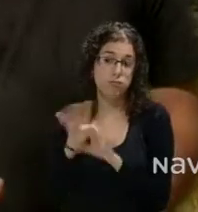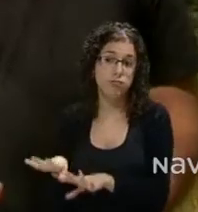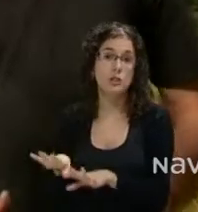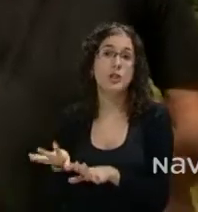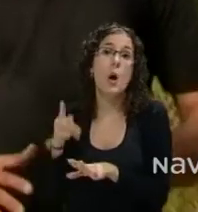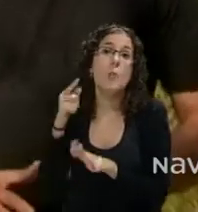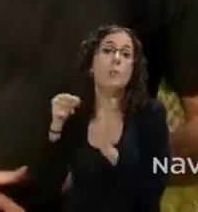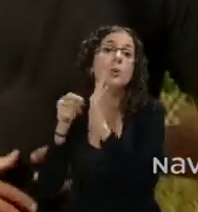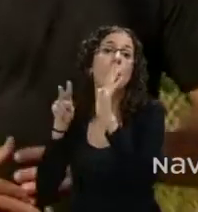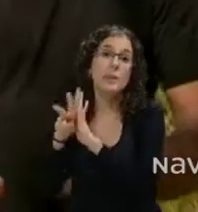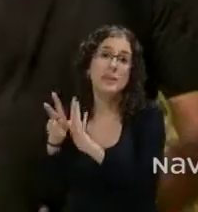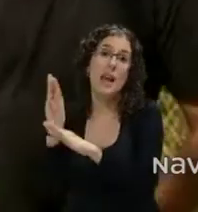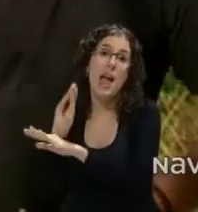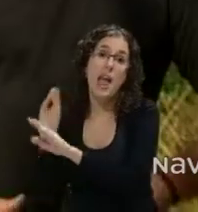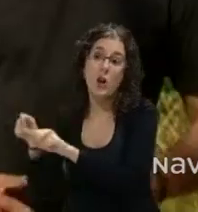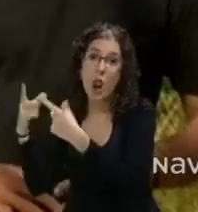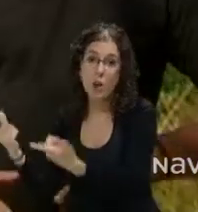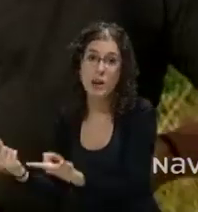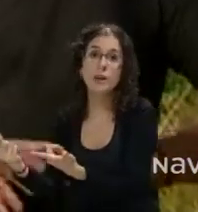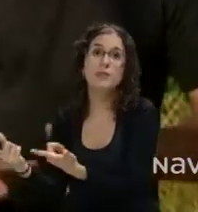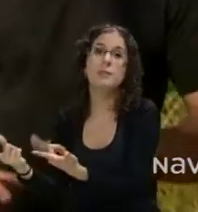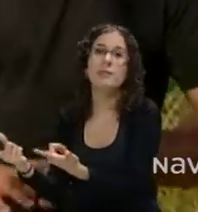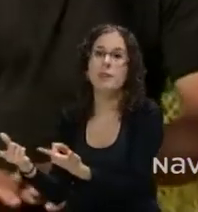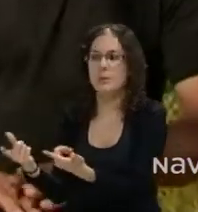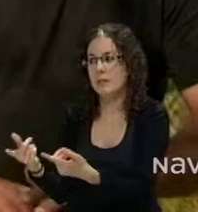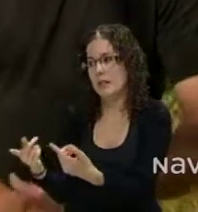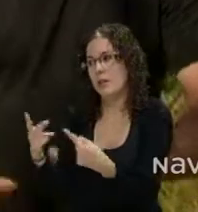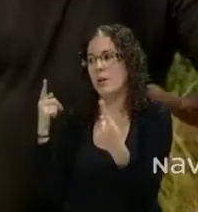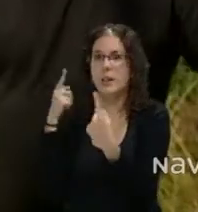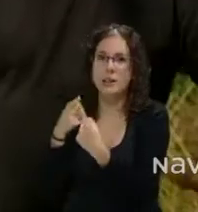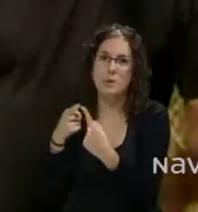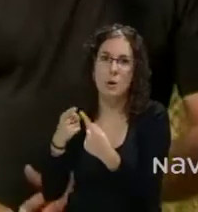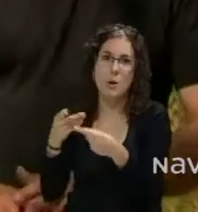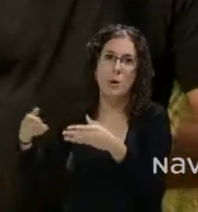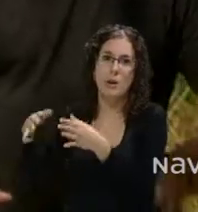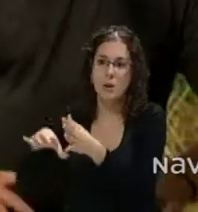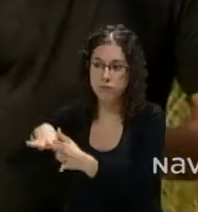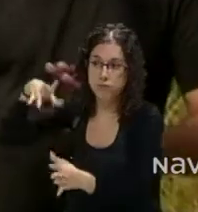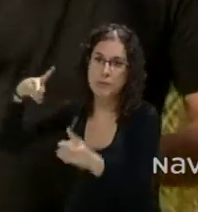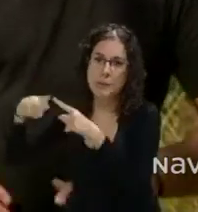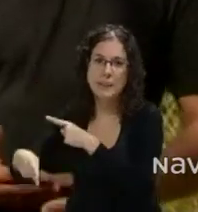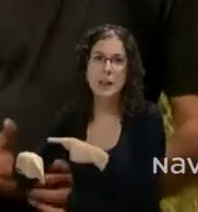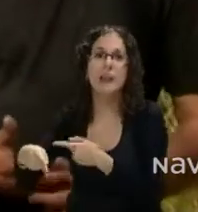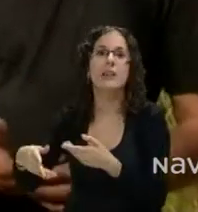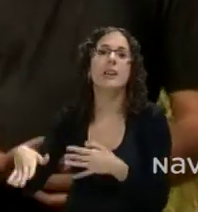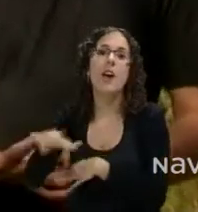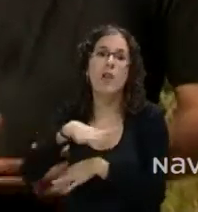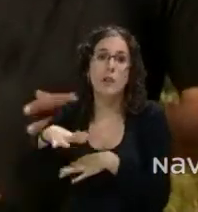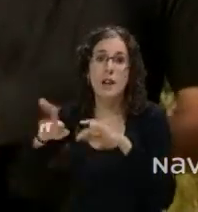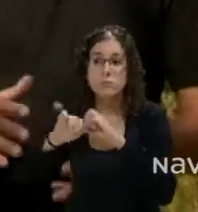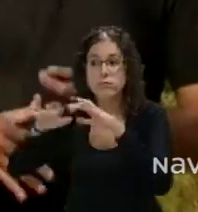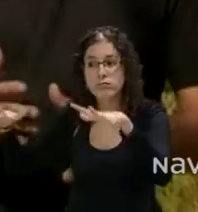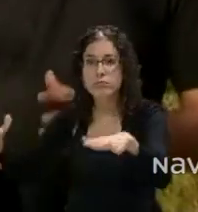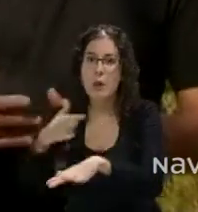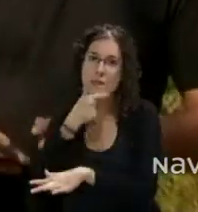punto de vista ecológico para controlar las avenidas del río, pues bueno, como ganar llanuras de inundación ante estas avenidas,